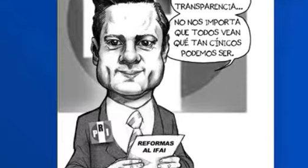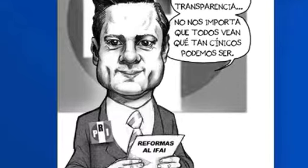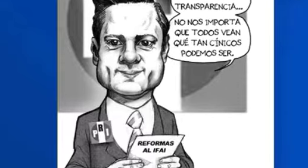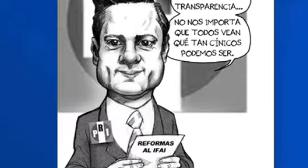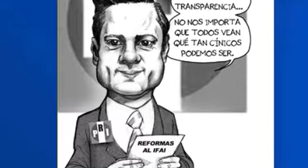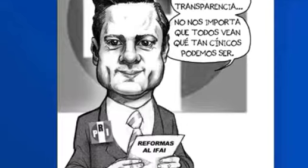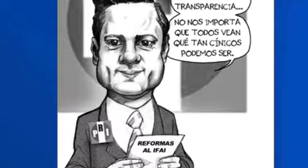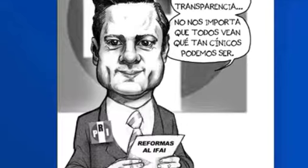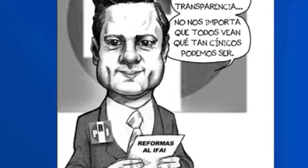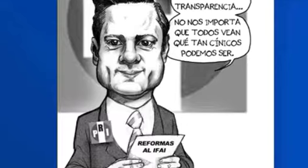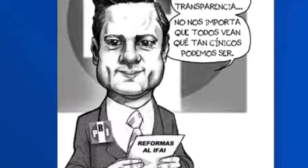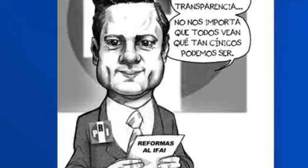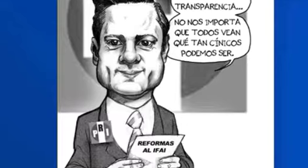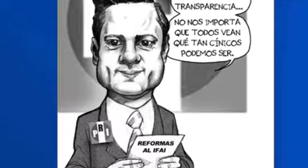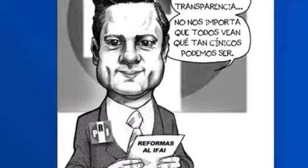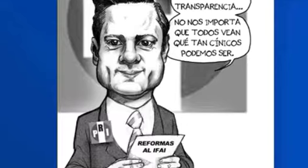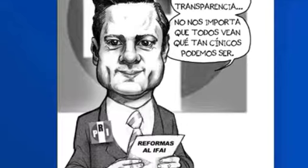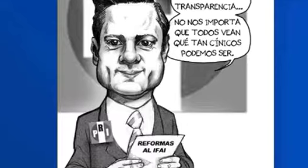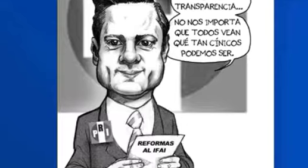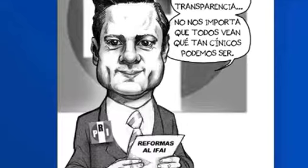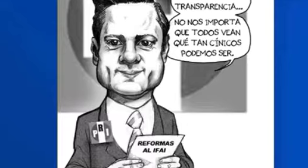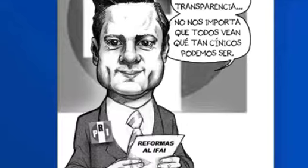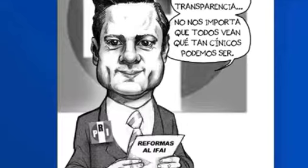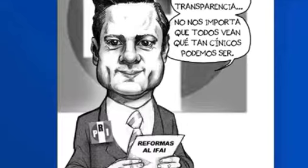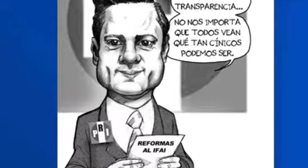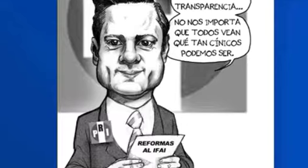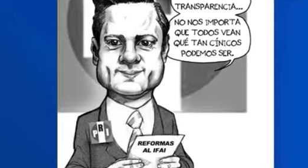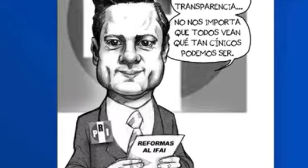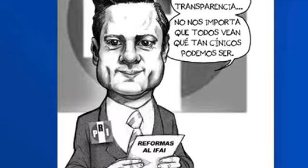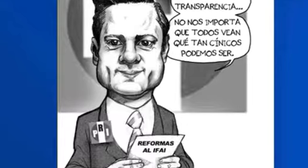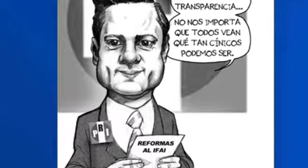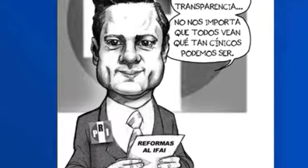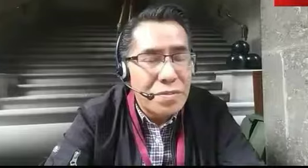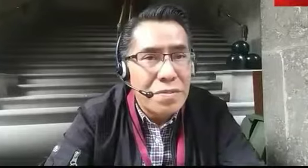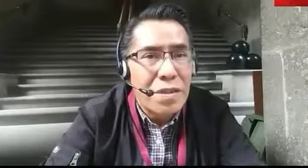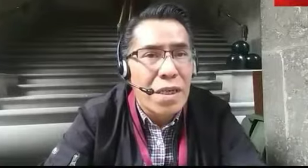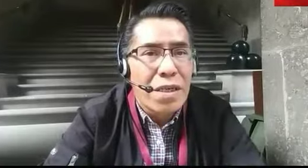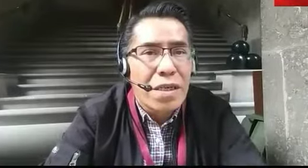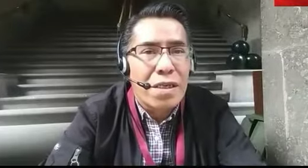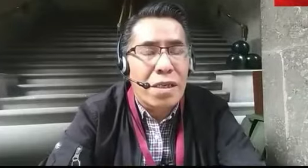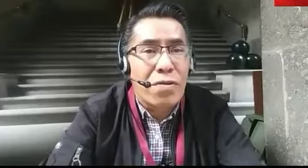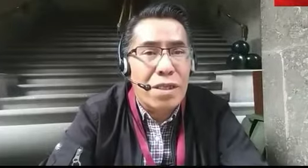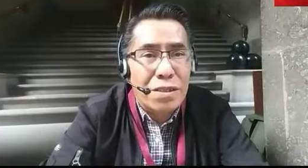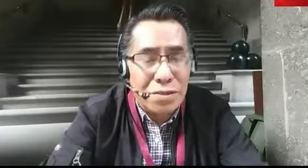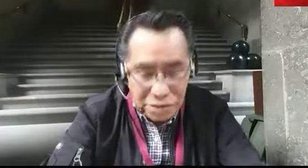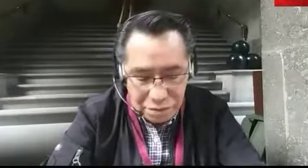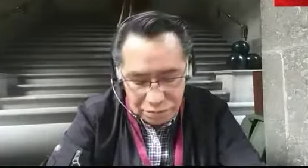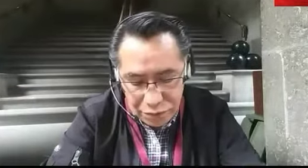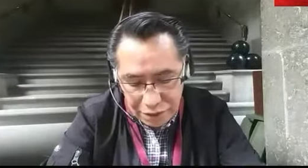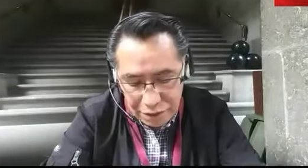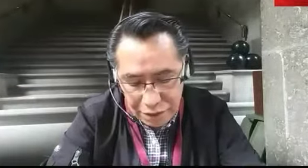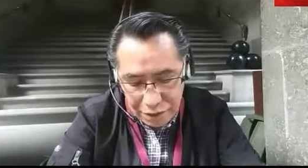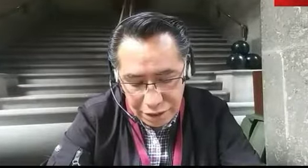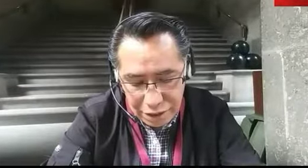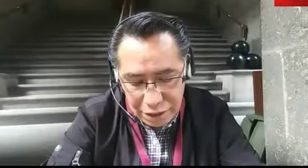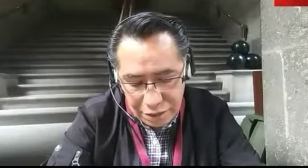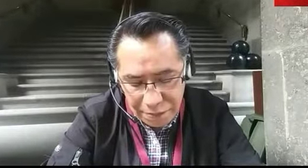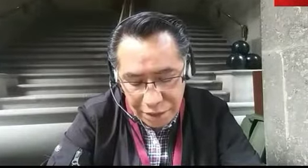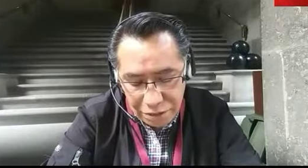Entonces, pues es importante que ya, la verdad es que en el Congreso,